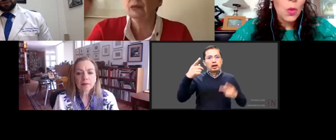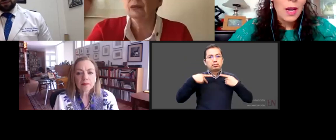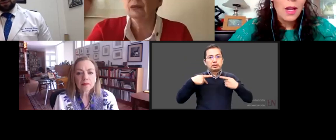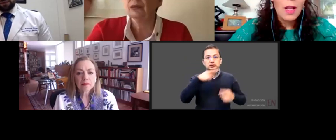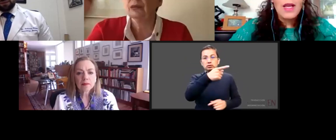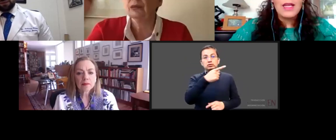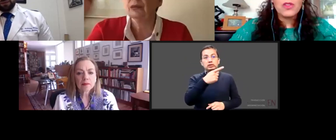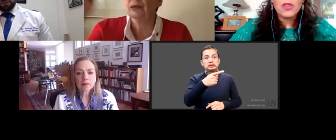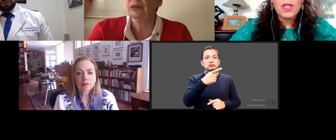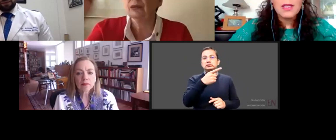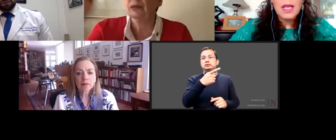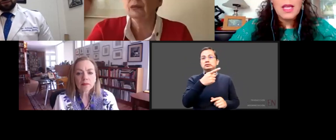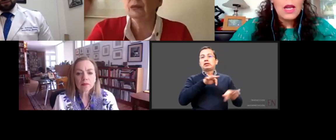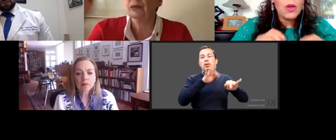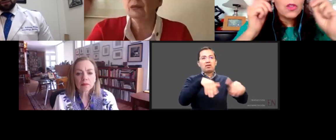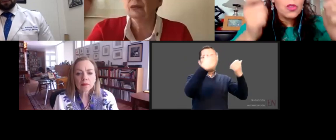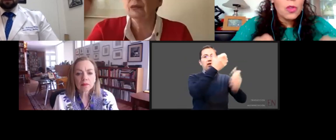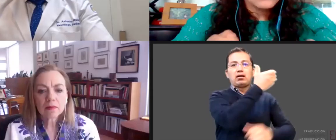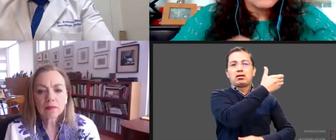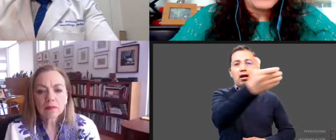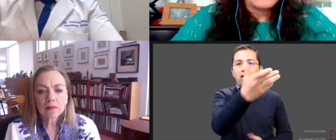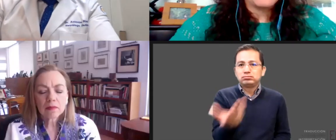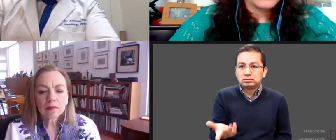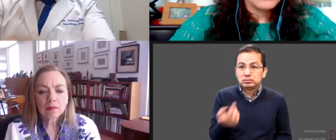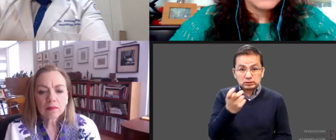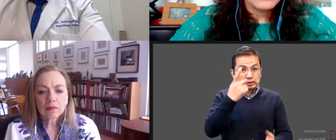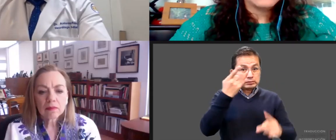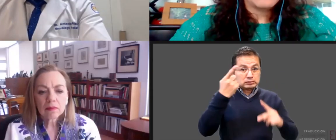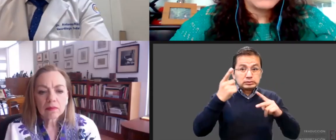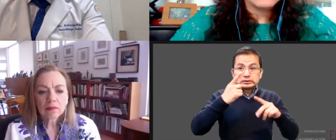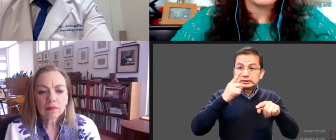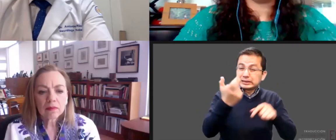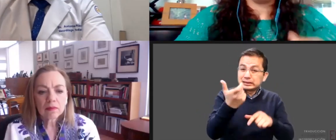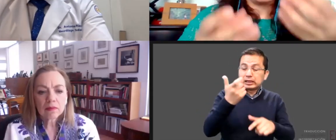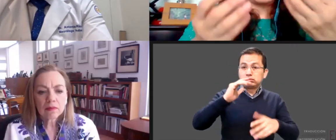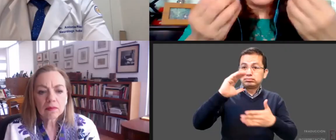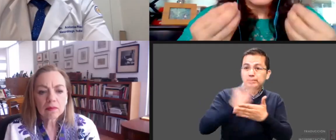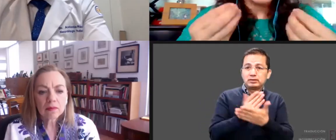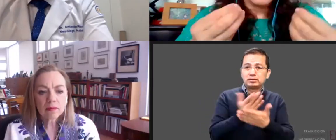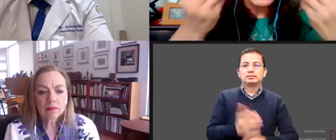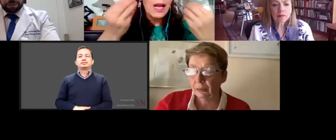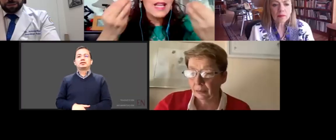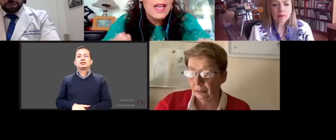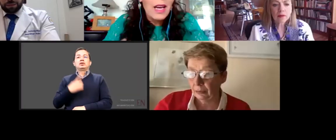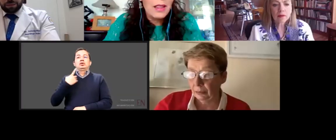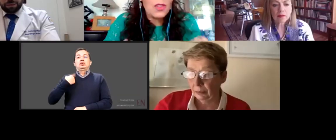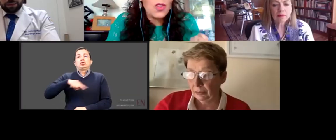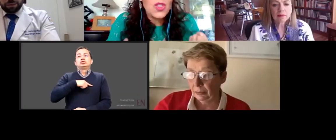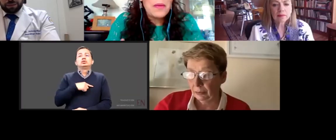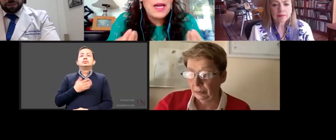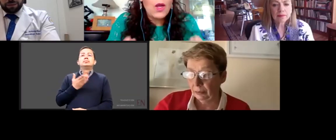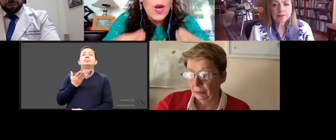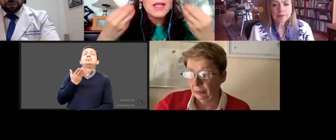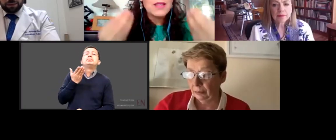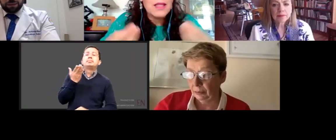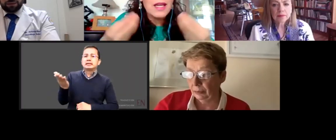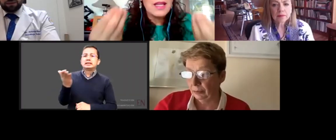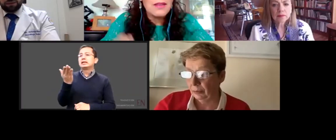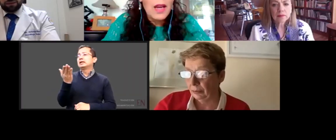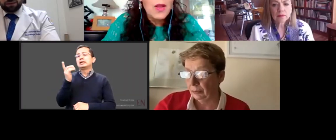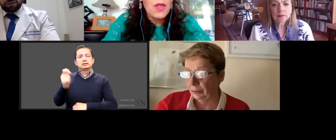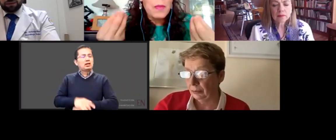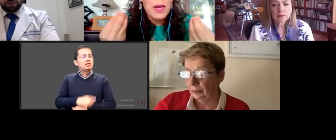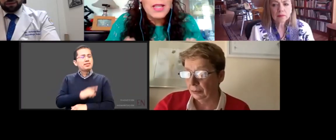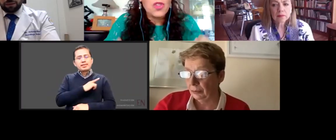ámbito rural entonces lo que nosotros pedimos en esa carta abierta es claridad ¿no? saber cuál es el